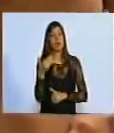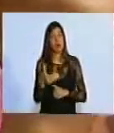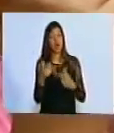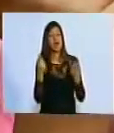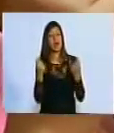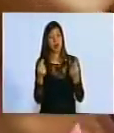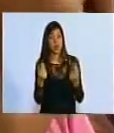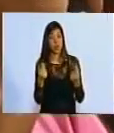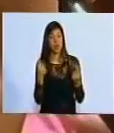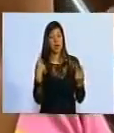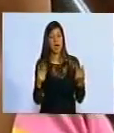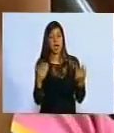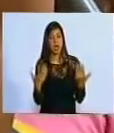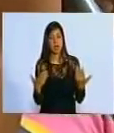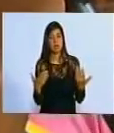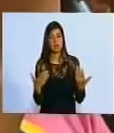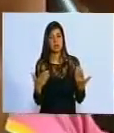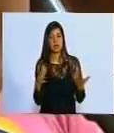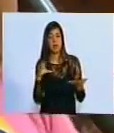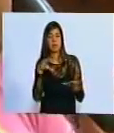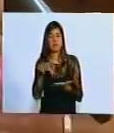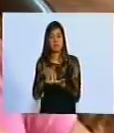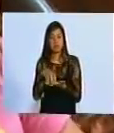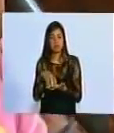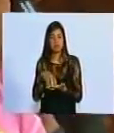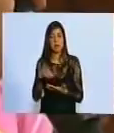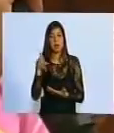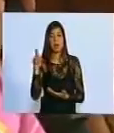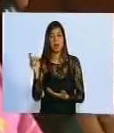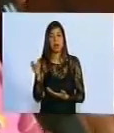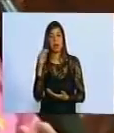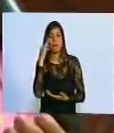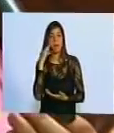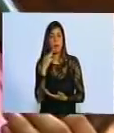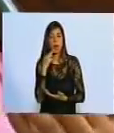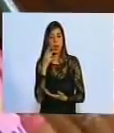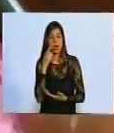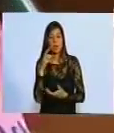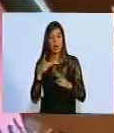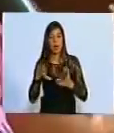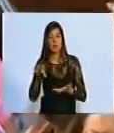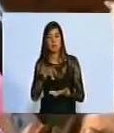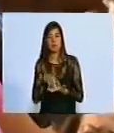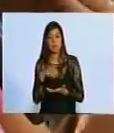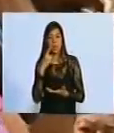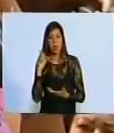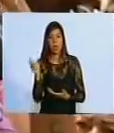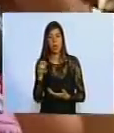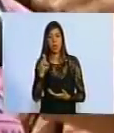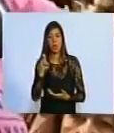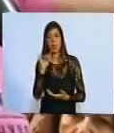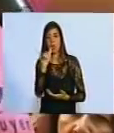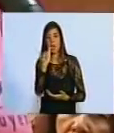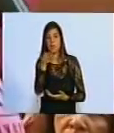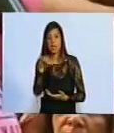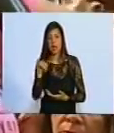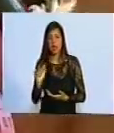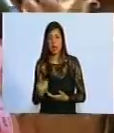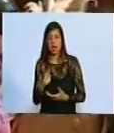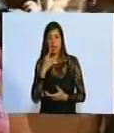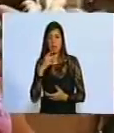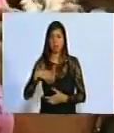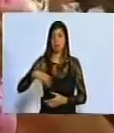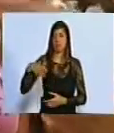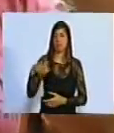hoy tiene la ciudad guayana, nuestra Bolívar, ante el imperio español, ante el imperio